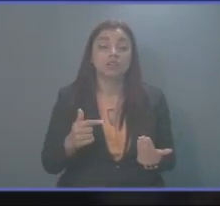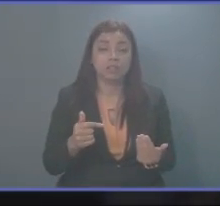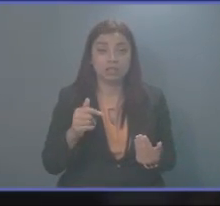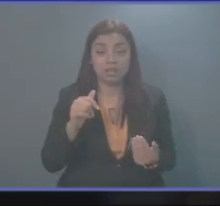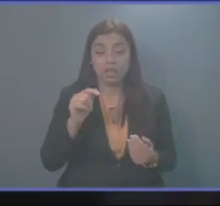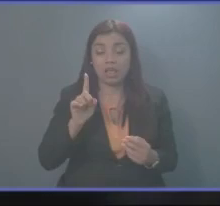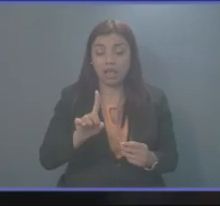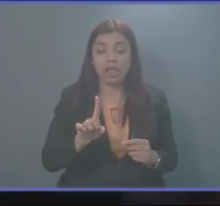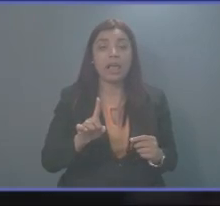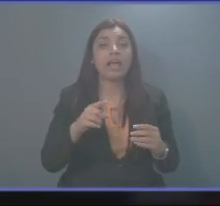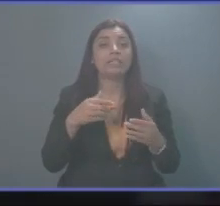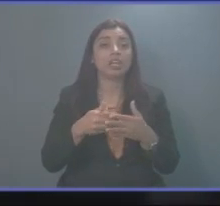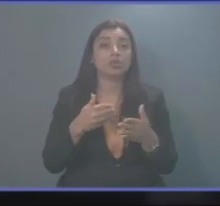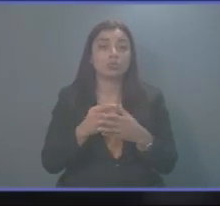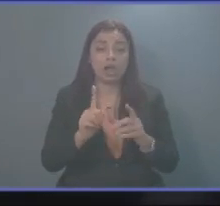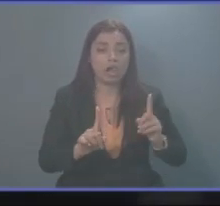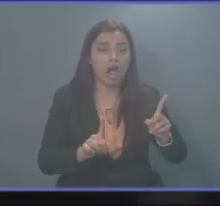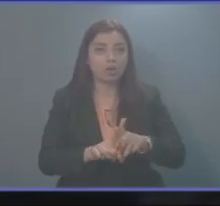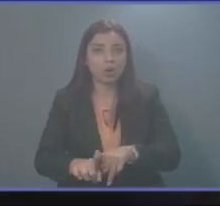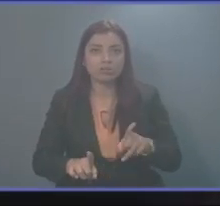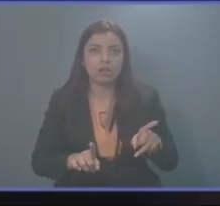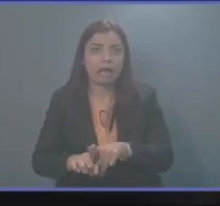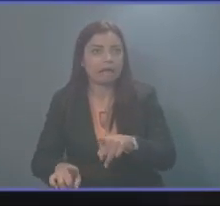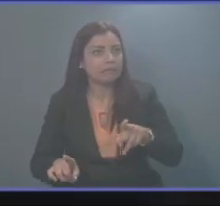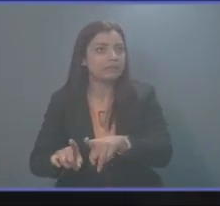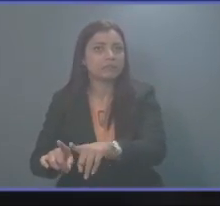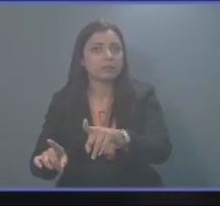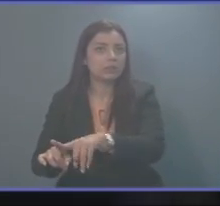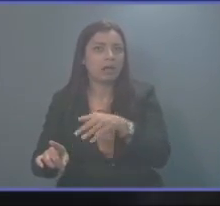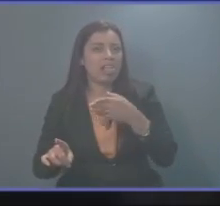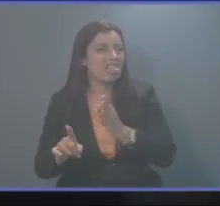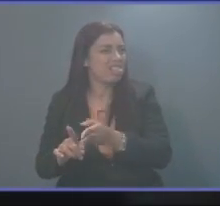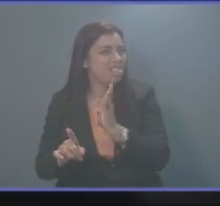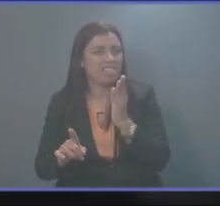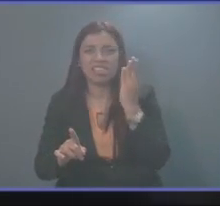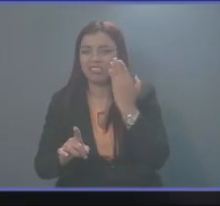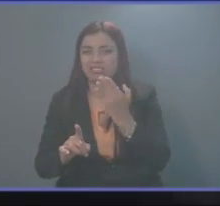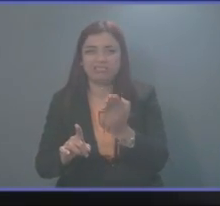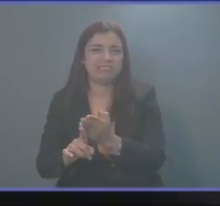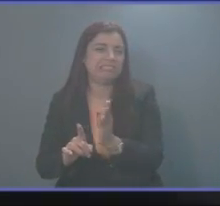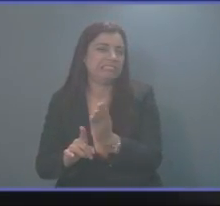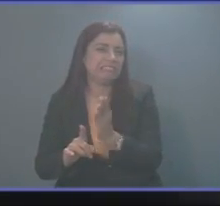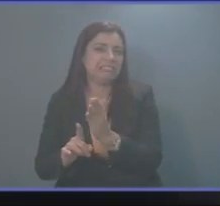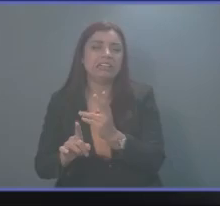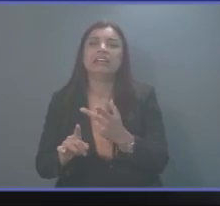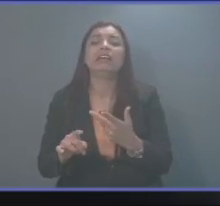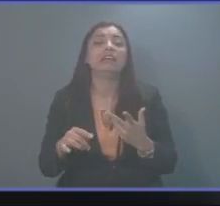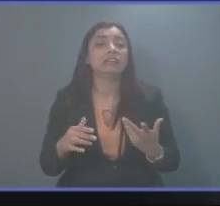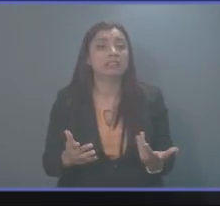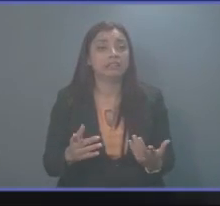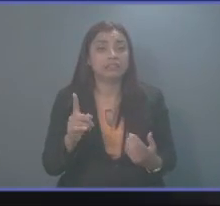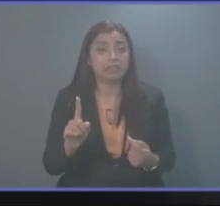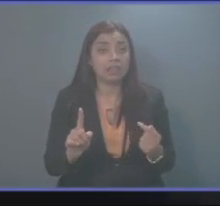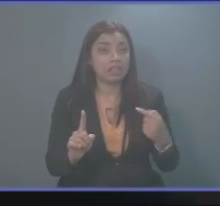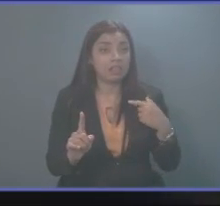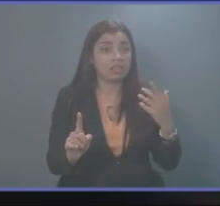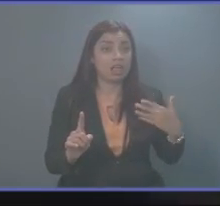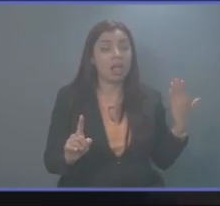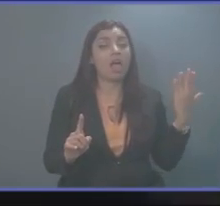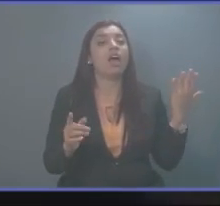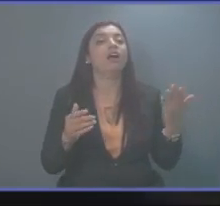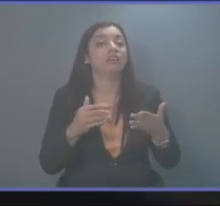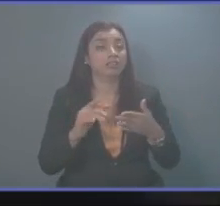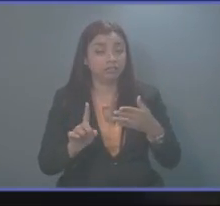sexual. El que realice conducta sexual indeseada por quien la recibe, que